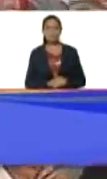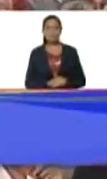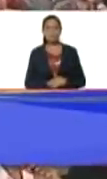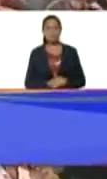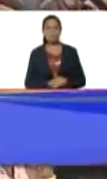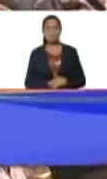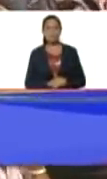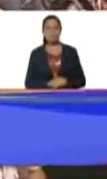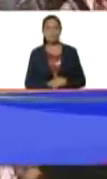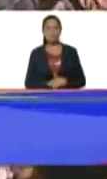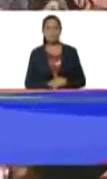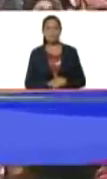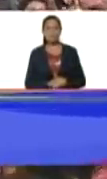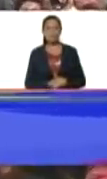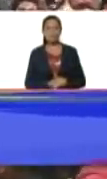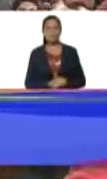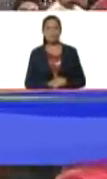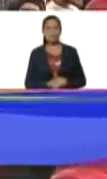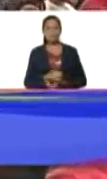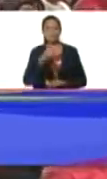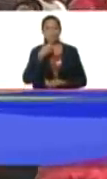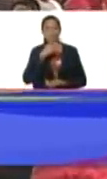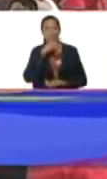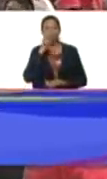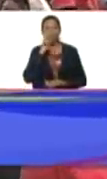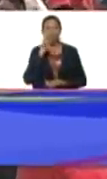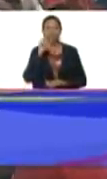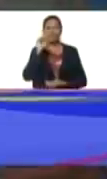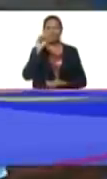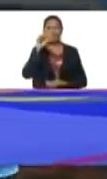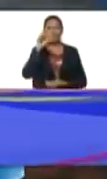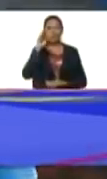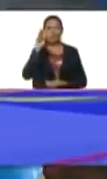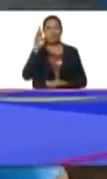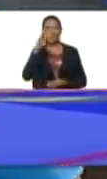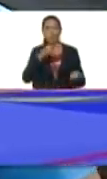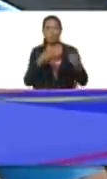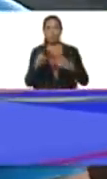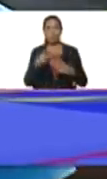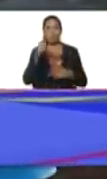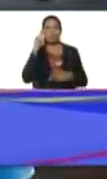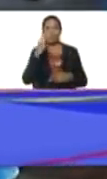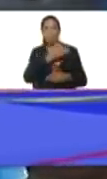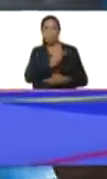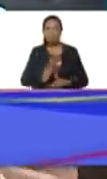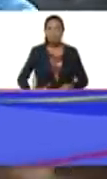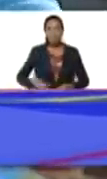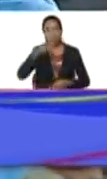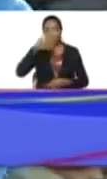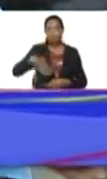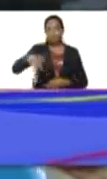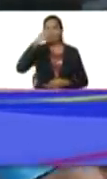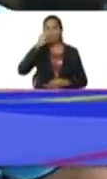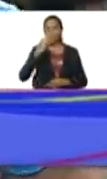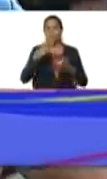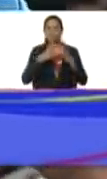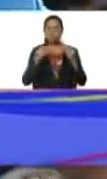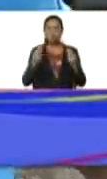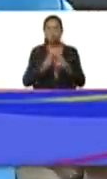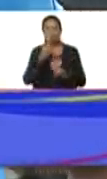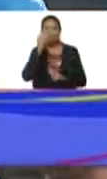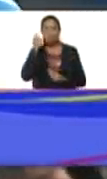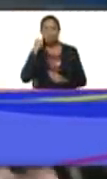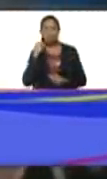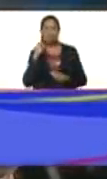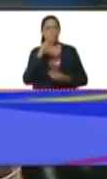¿Cómo te llamas tú? Aló. Bueno, mi nombre es Álvaro Loroño. Bienvenido, presidente, al pueblo de Zamora. Aquí todos sus hombres y mujeres,